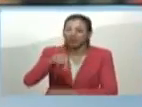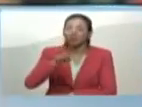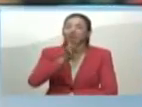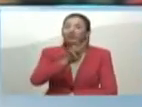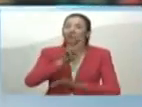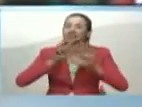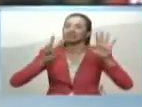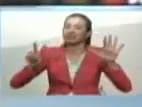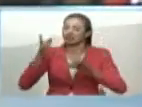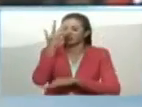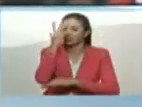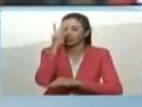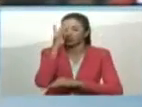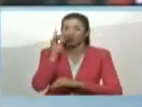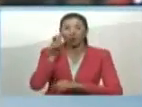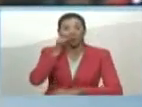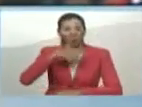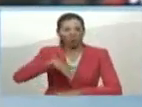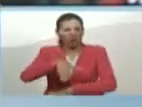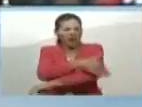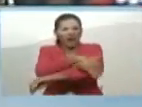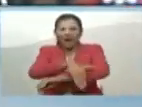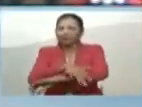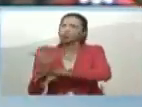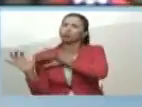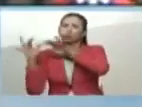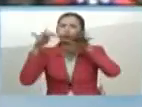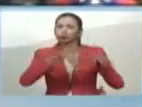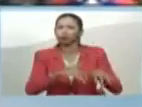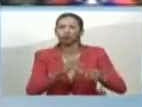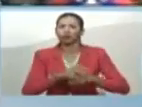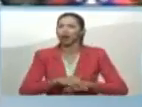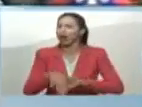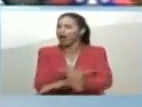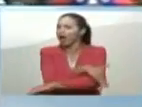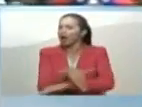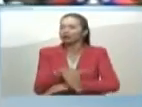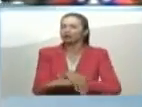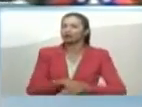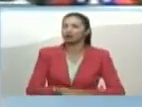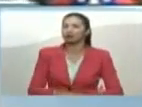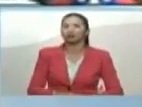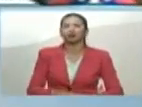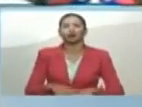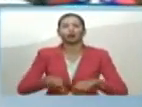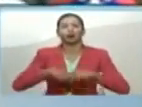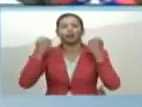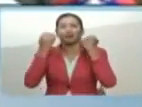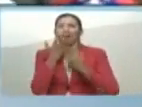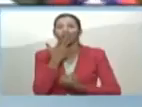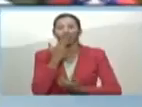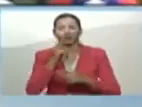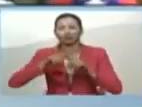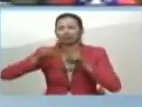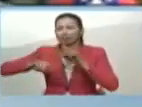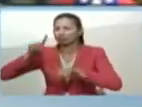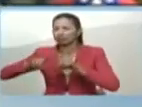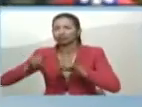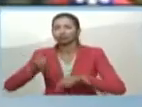fuerza del pueblo en la calle, sin dirección alguna, reventando Vidriera y Santa María, el que